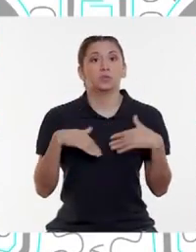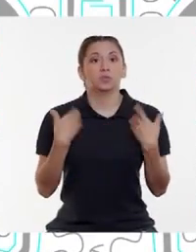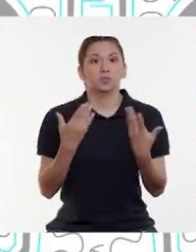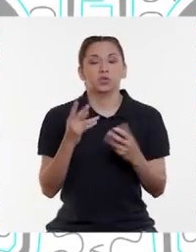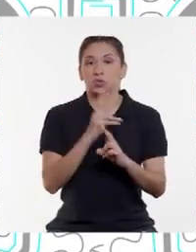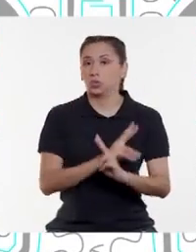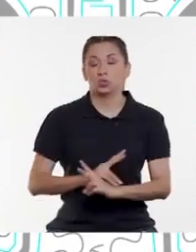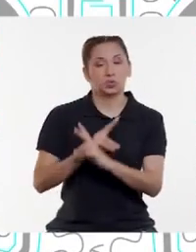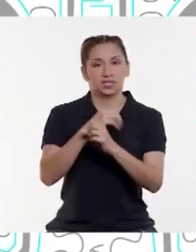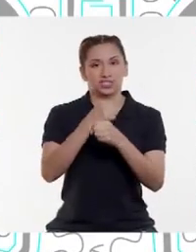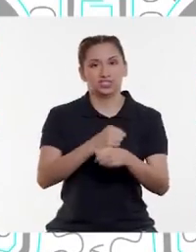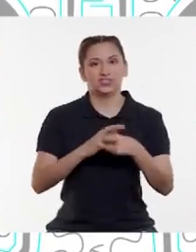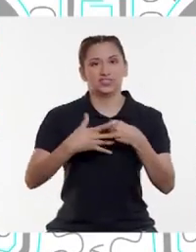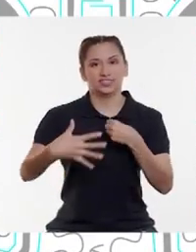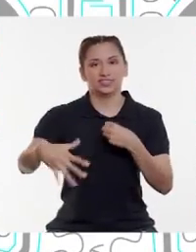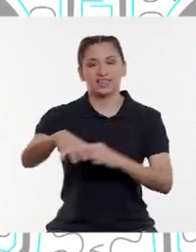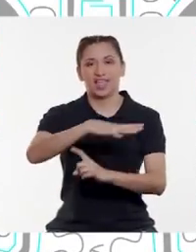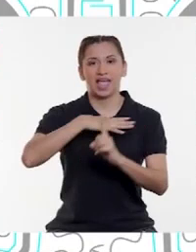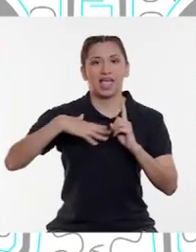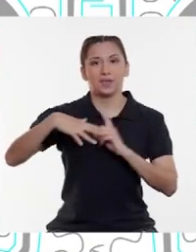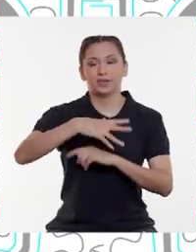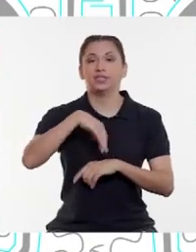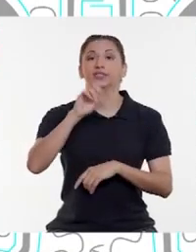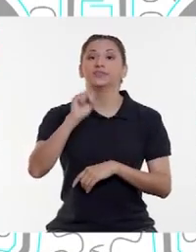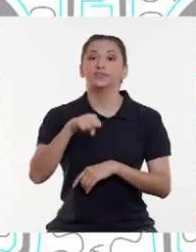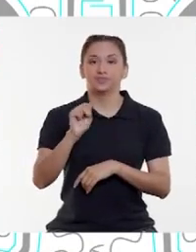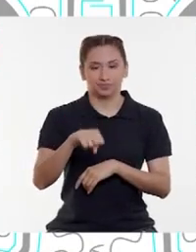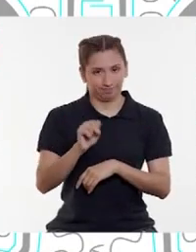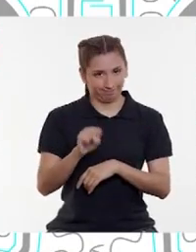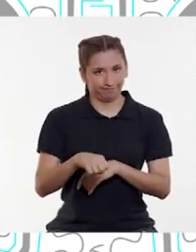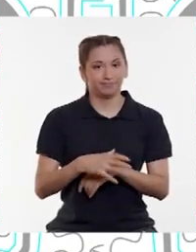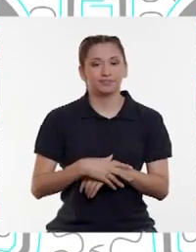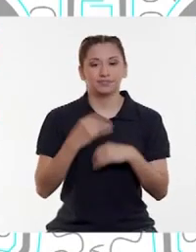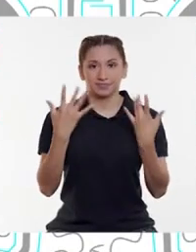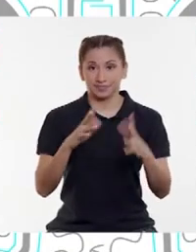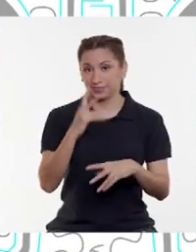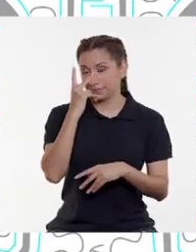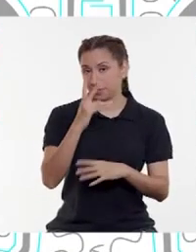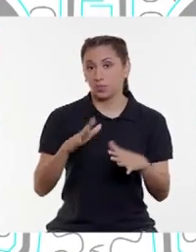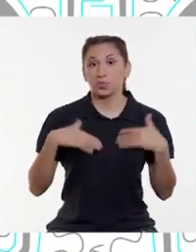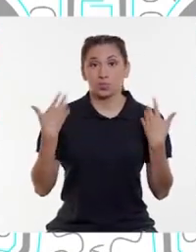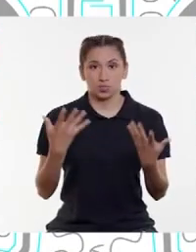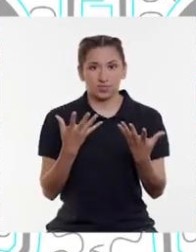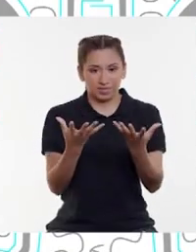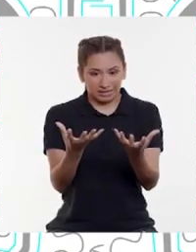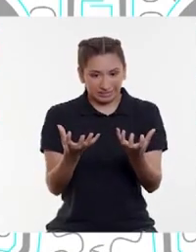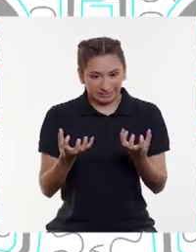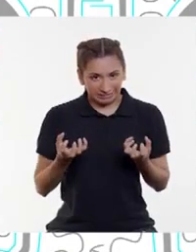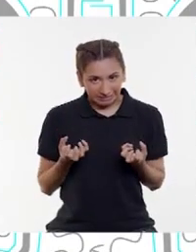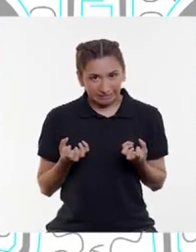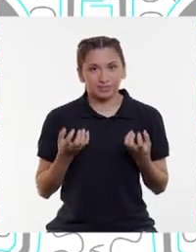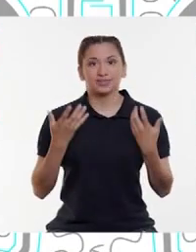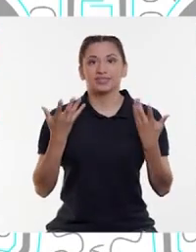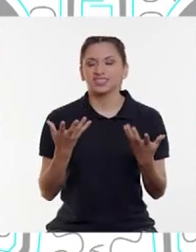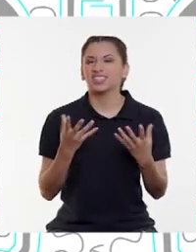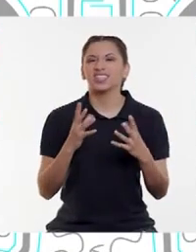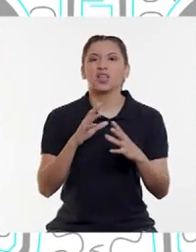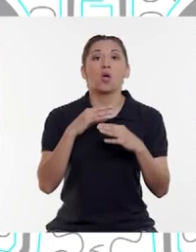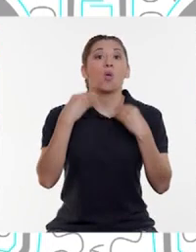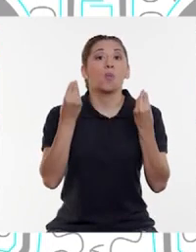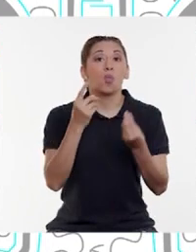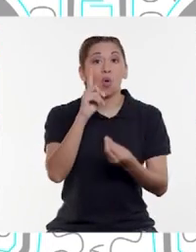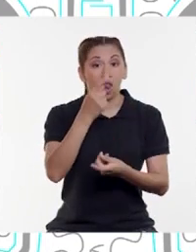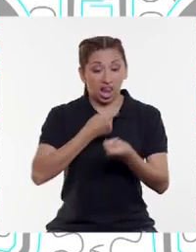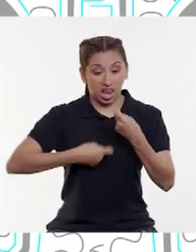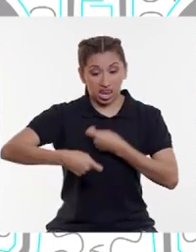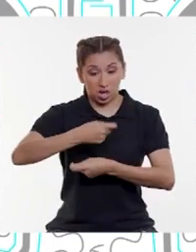que cuida la sostenibilidad ambiental. Así es. Vimos que podríamos ahorrar en recursos porque